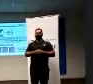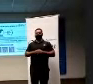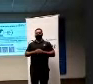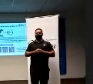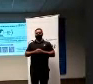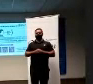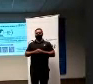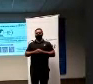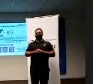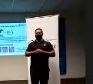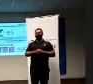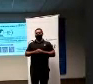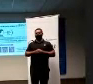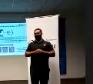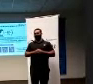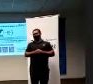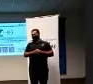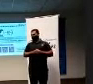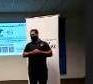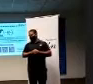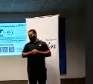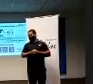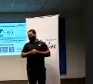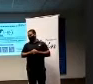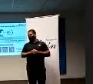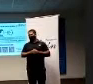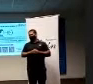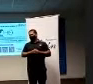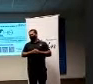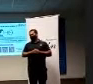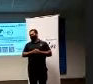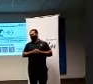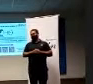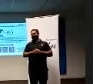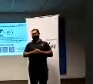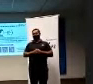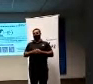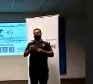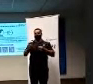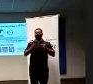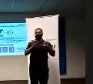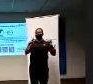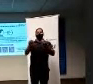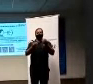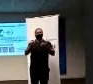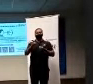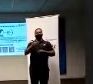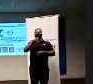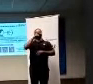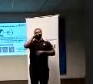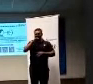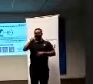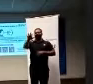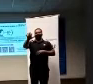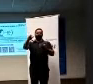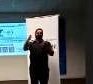a través de las salpicaduras y aspersiones como lo generado al toser o estornudar. En este gráfico que le está mostrando aquí es